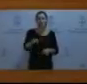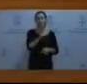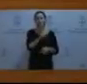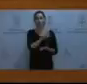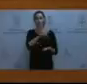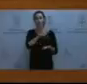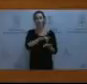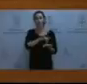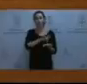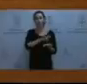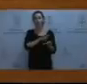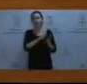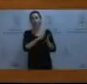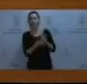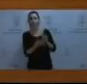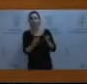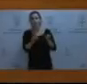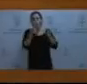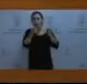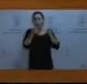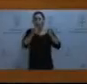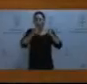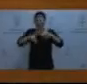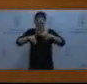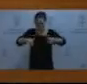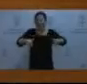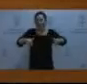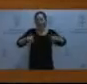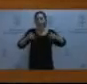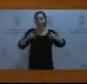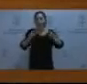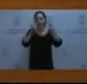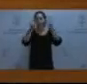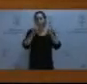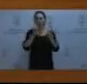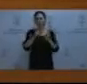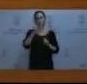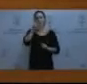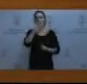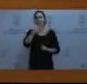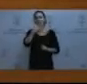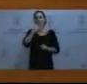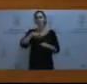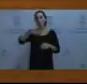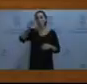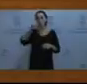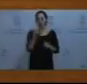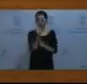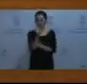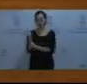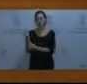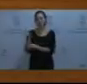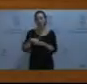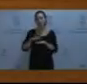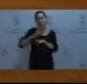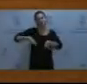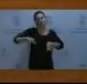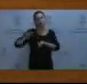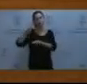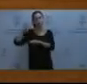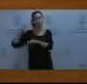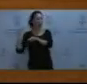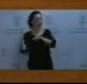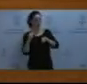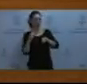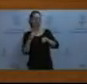pocos cambios, como diría un arqueólogo, se ha removido poco, y por eso los hallazgos han sido extraordinarios, de piezas únicas en Europa, y que han sido reconocidas por la comunidad científica